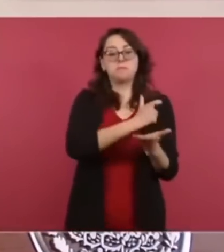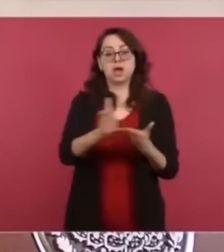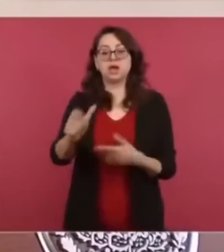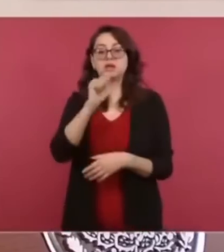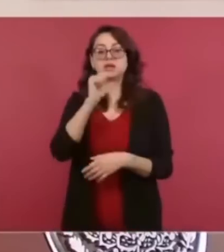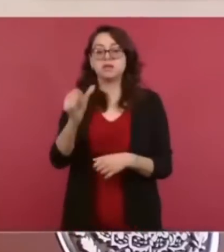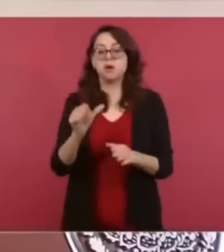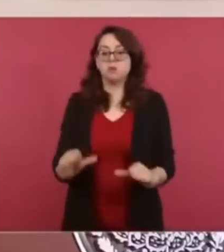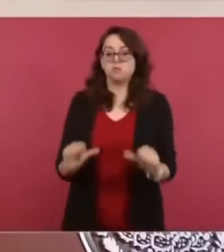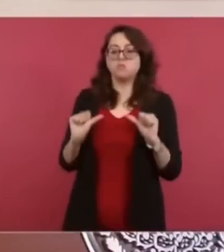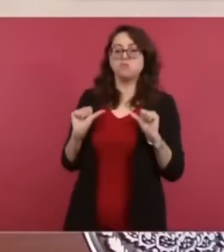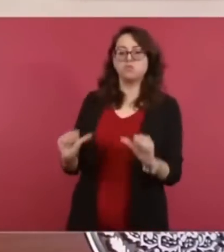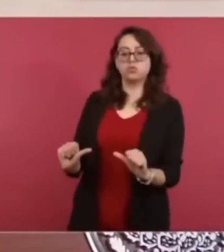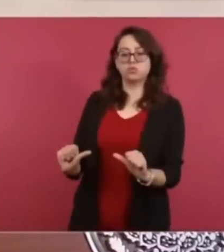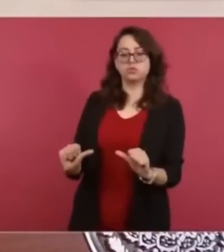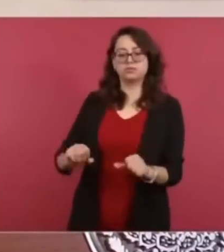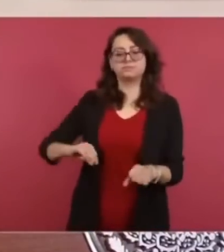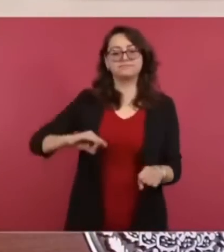de pesos.